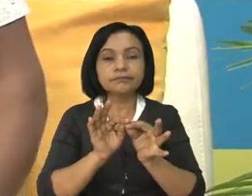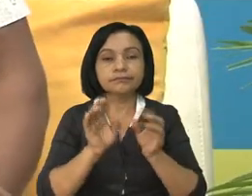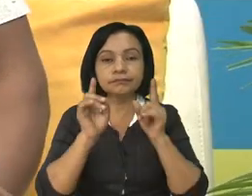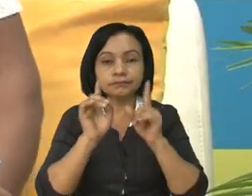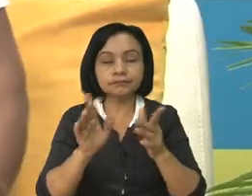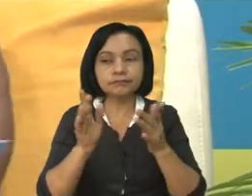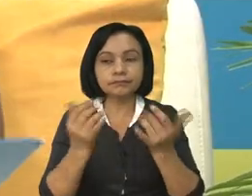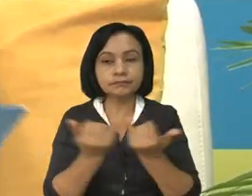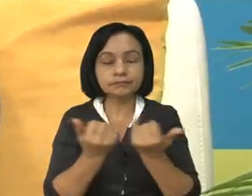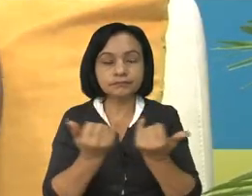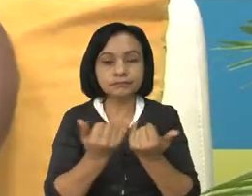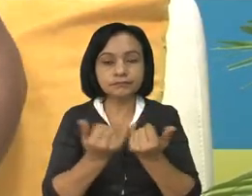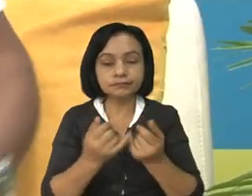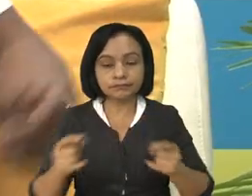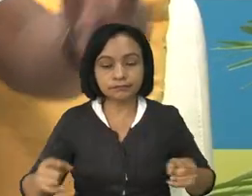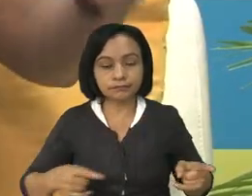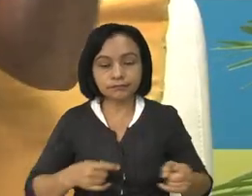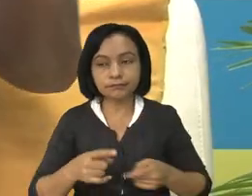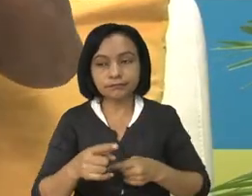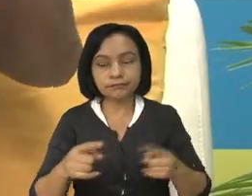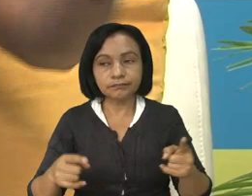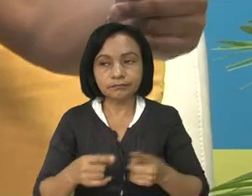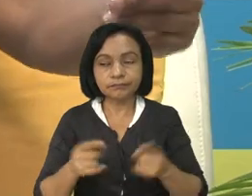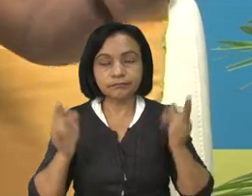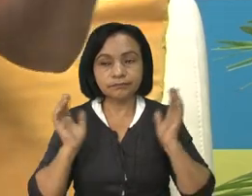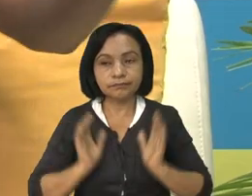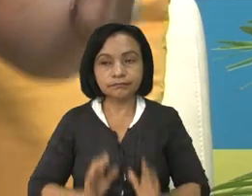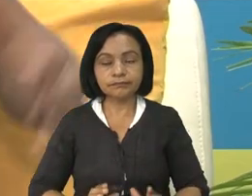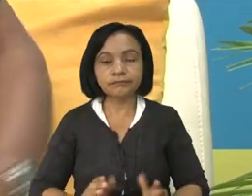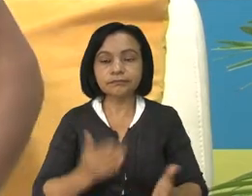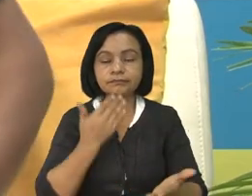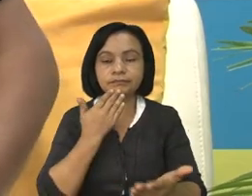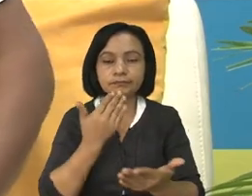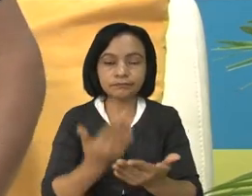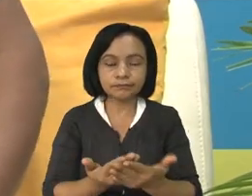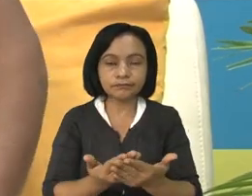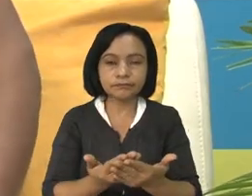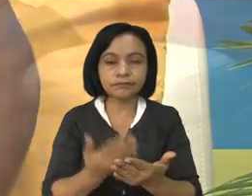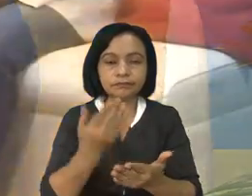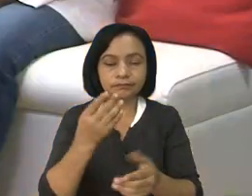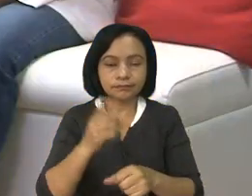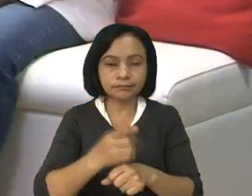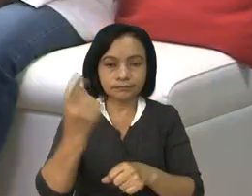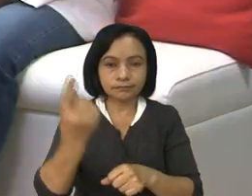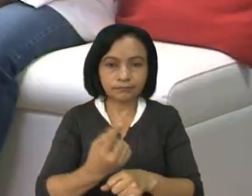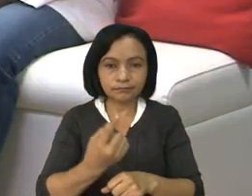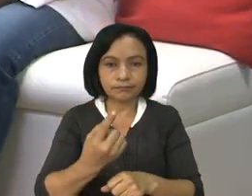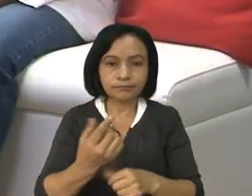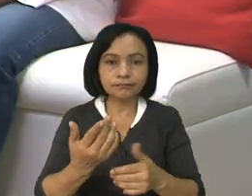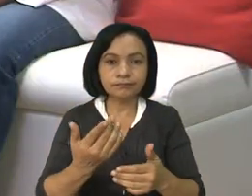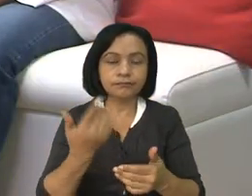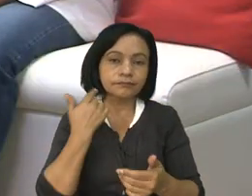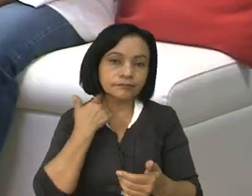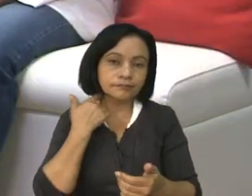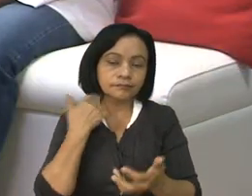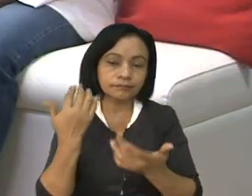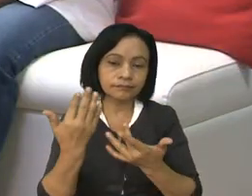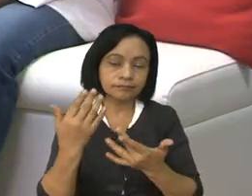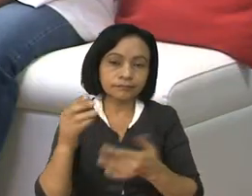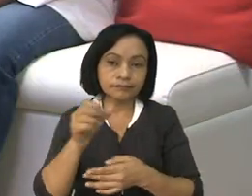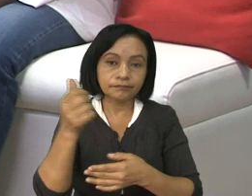evitar los parásitos en nuestro cuerpo. Sí. Le agradecemos, doctor, por habernos acompañado el día de hoy. Siempre lo esperamos